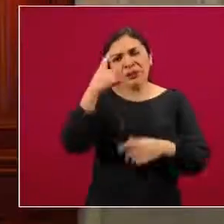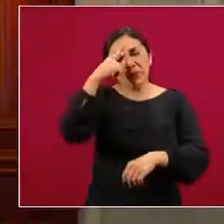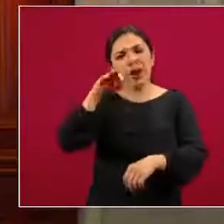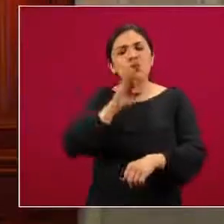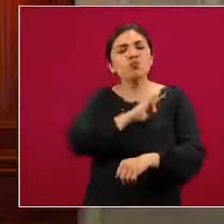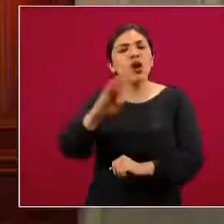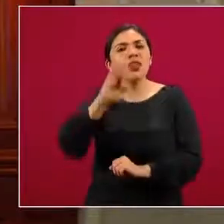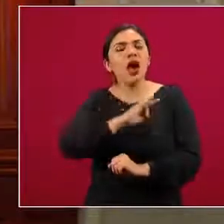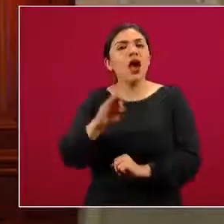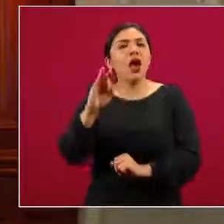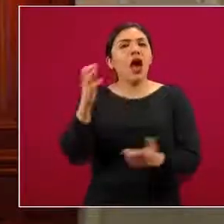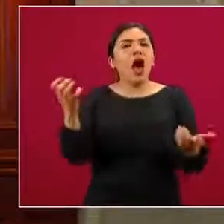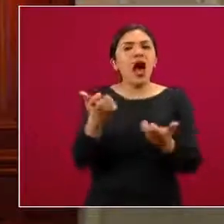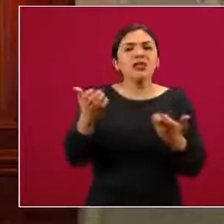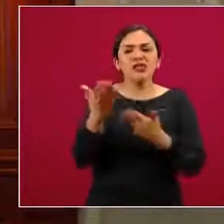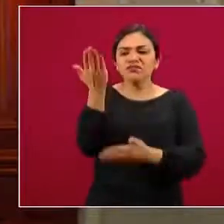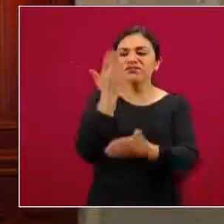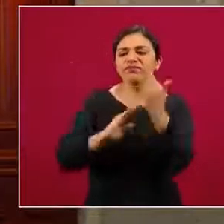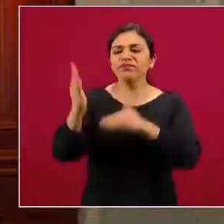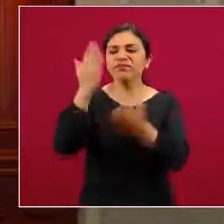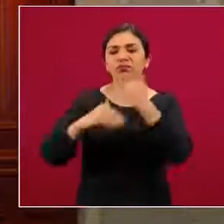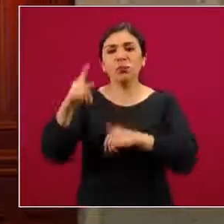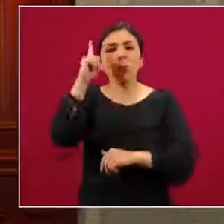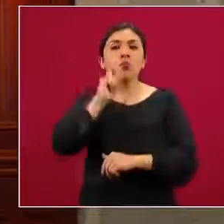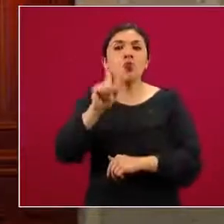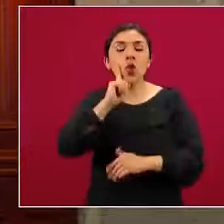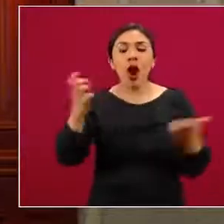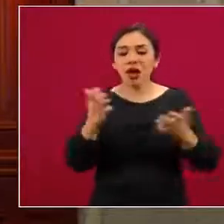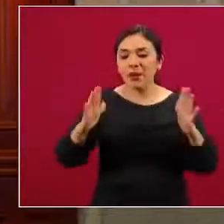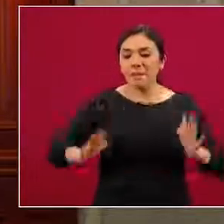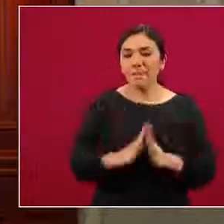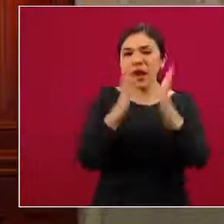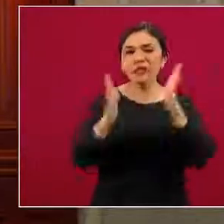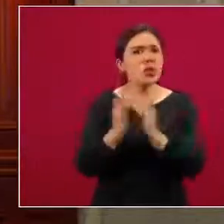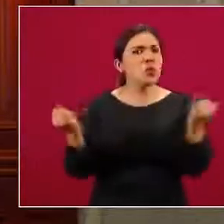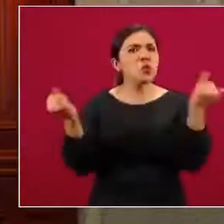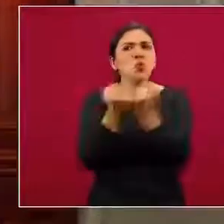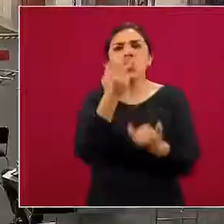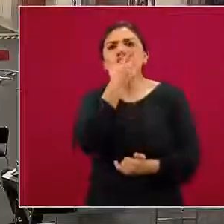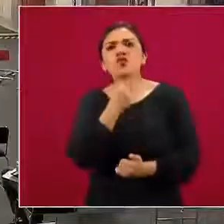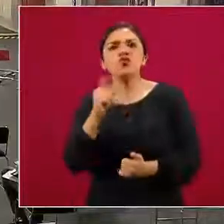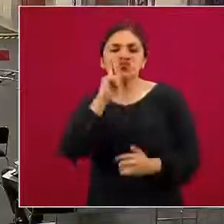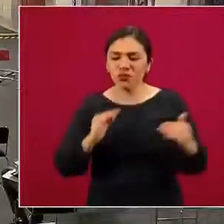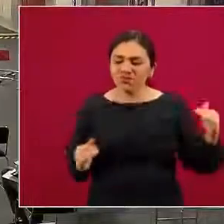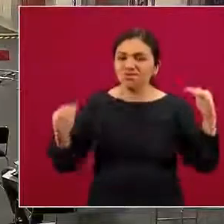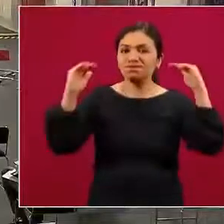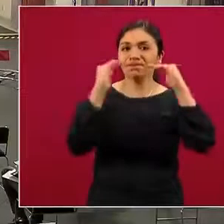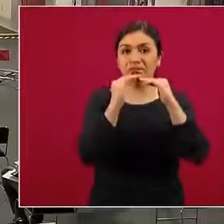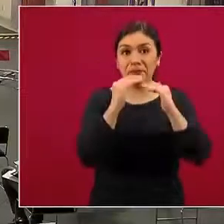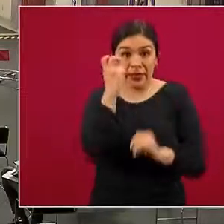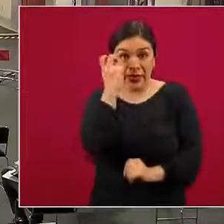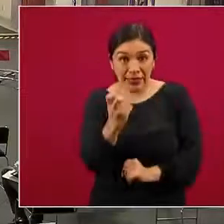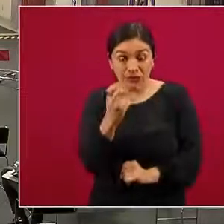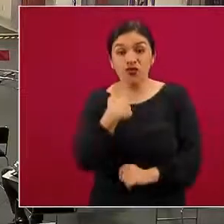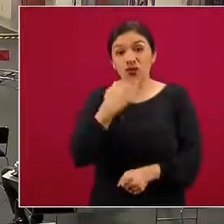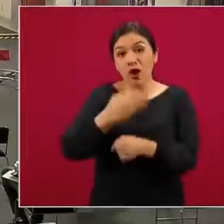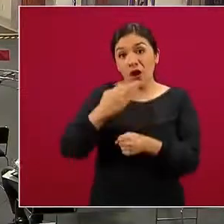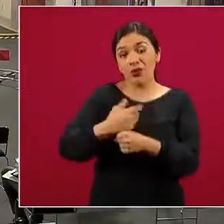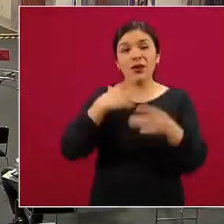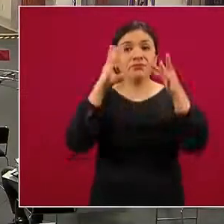el desarrollo y la participación de las mujeres en igualdad de circunstancias que los hombres. Y entonces vamos a hablar